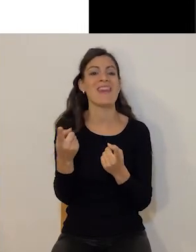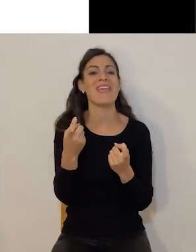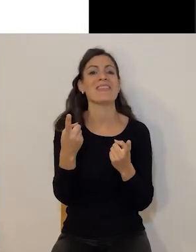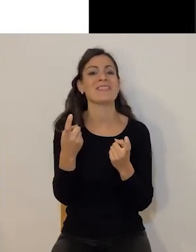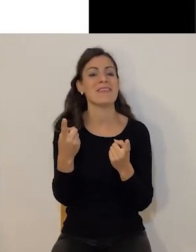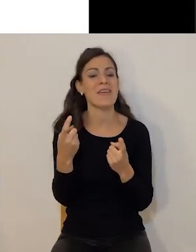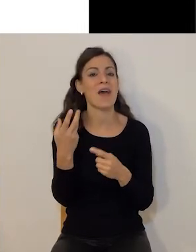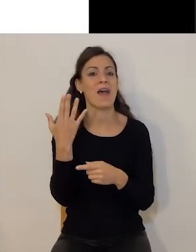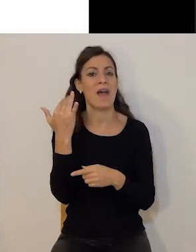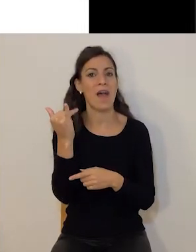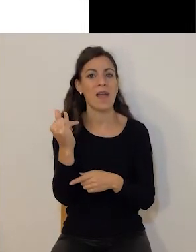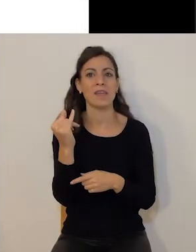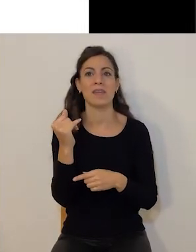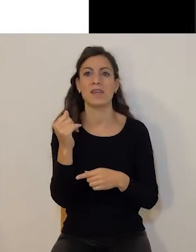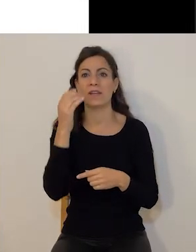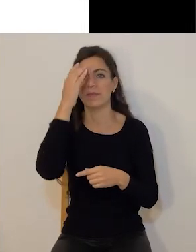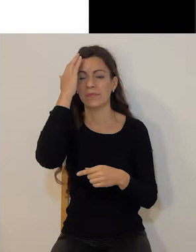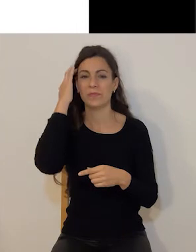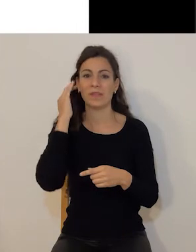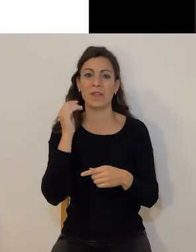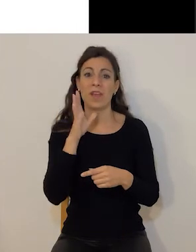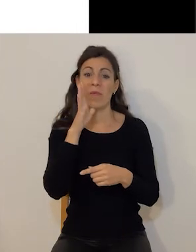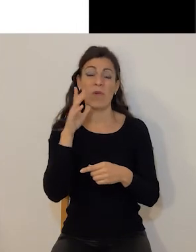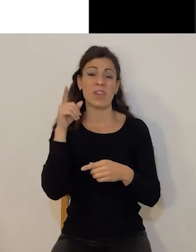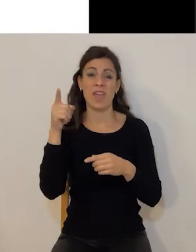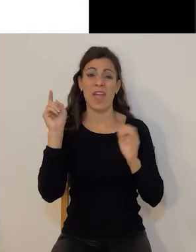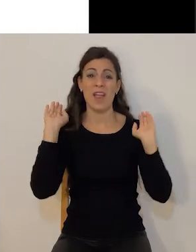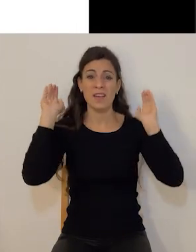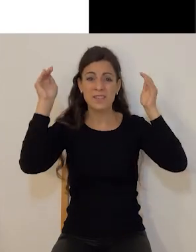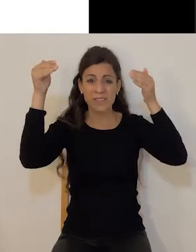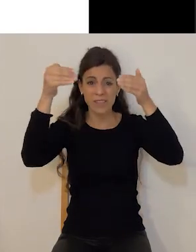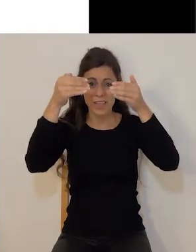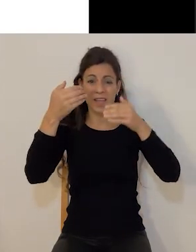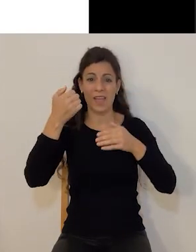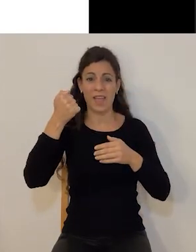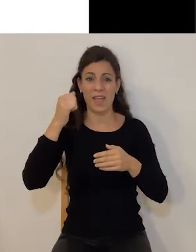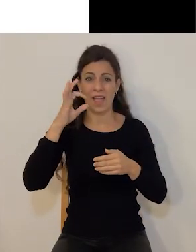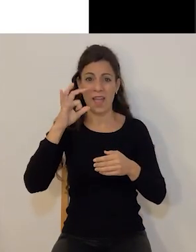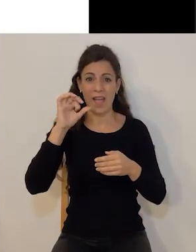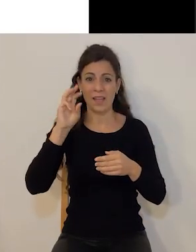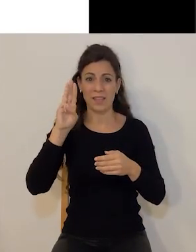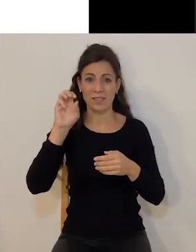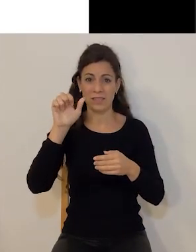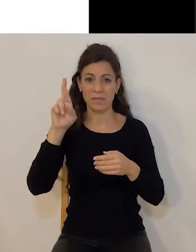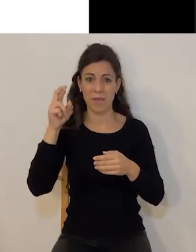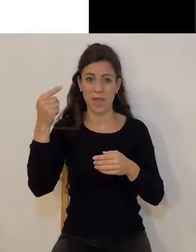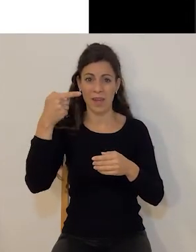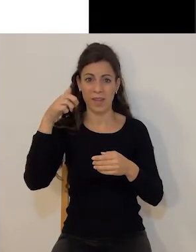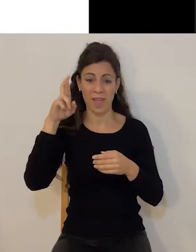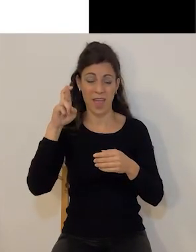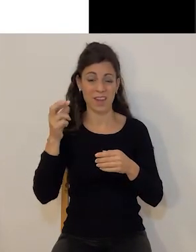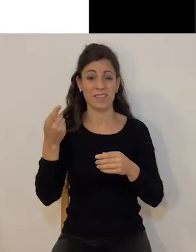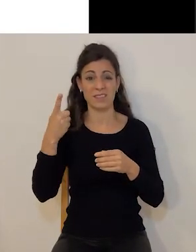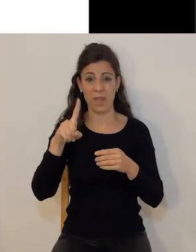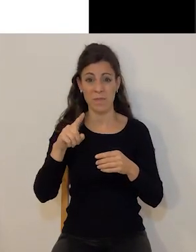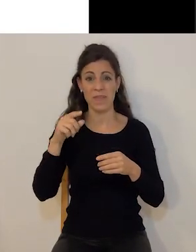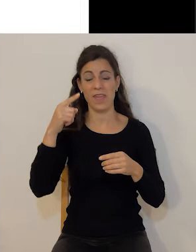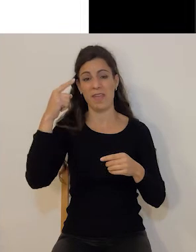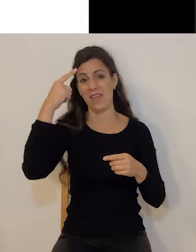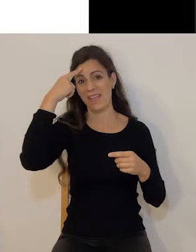el niño tiene una disgrafía, es Asperger, tiene dislexia, tiene Asperger, este es un caso real.